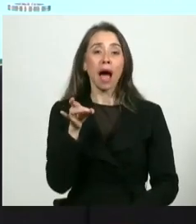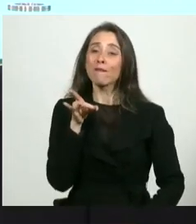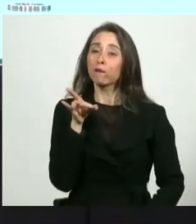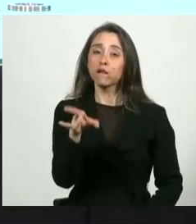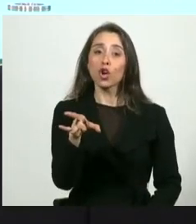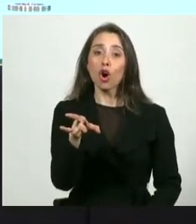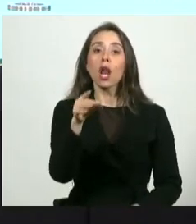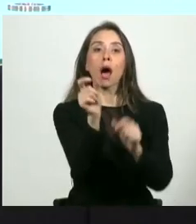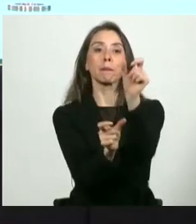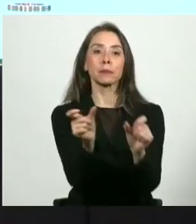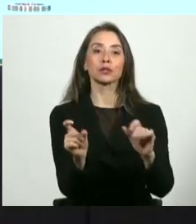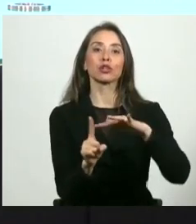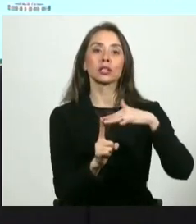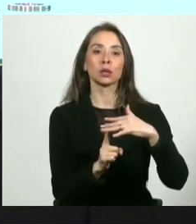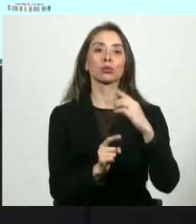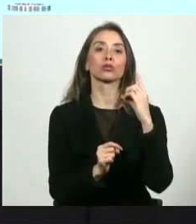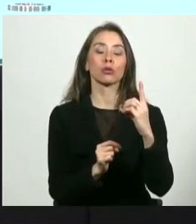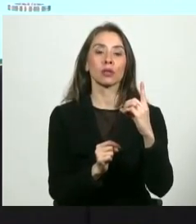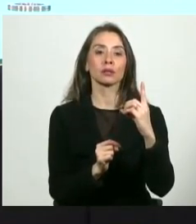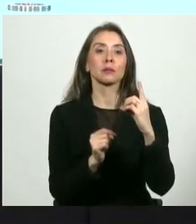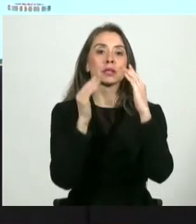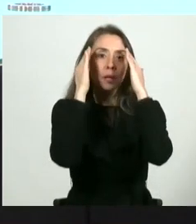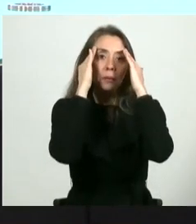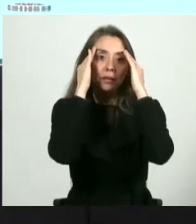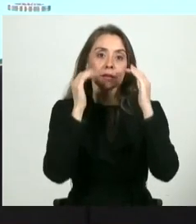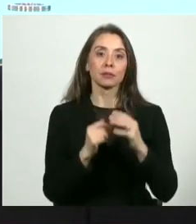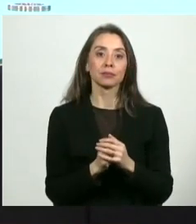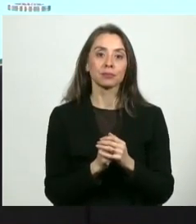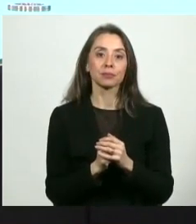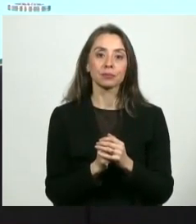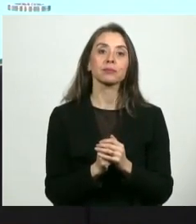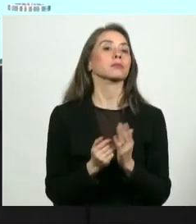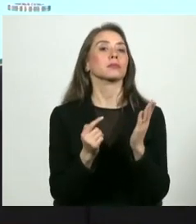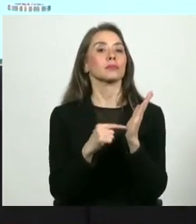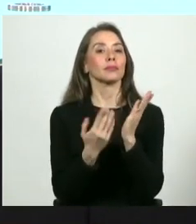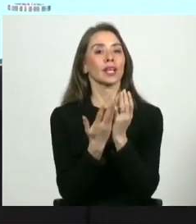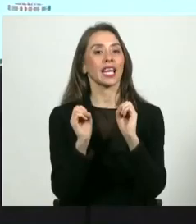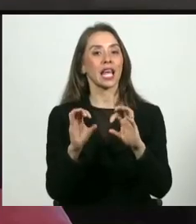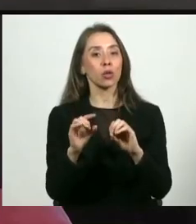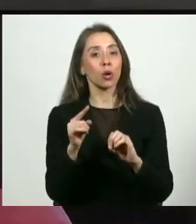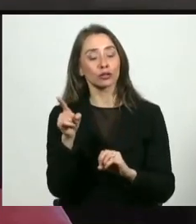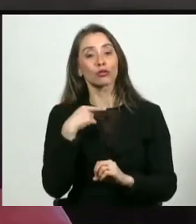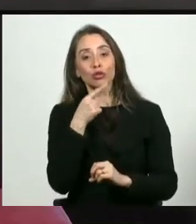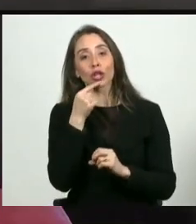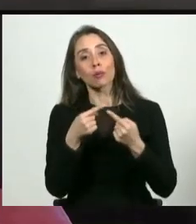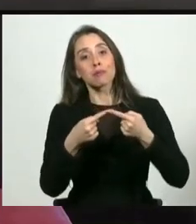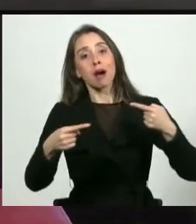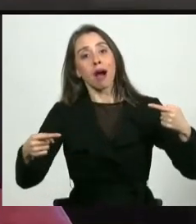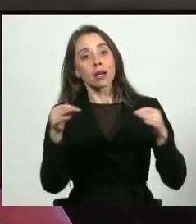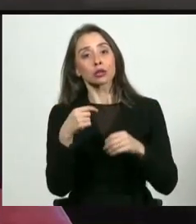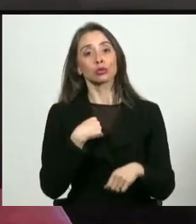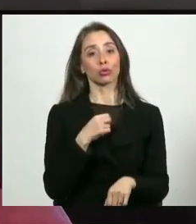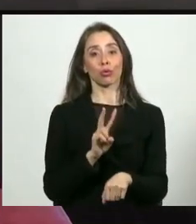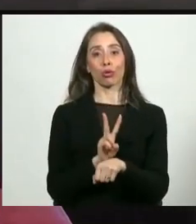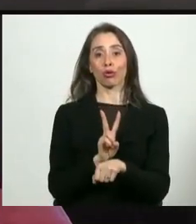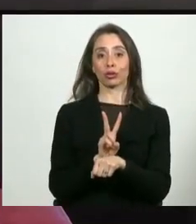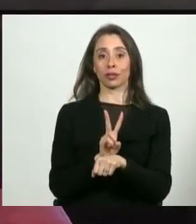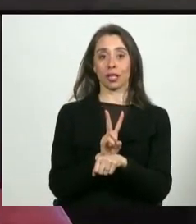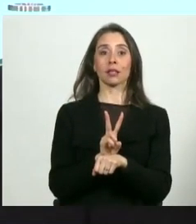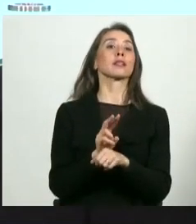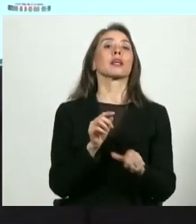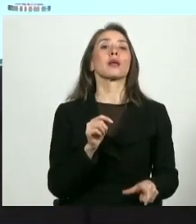creo que es el de las personas en situación de discapacidad mental. Respecto a la educación, que es donde me quiero detener, soy docente de la